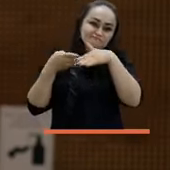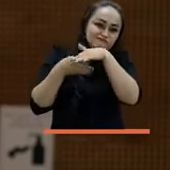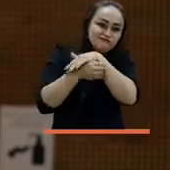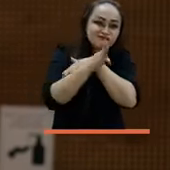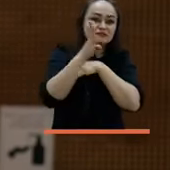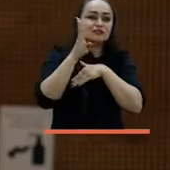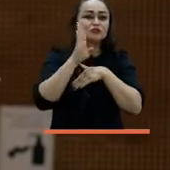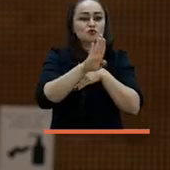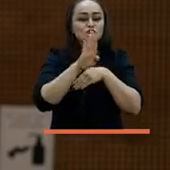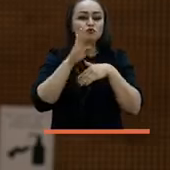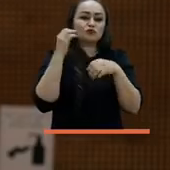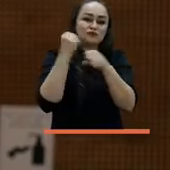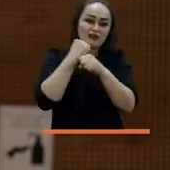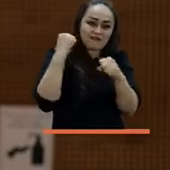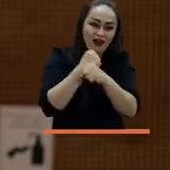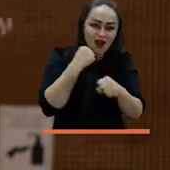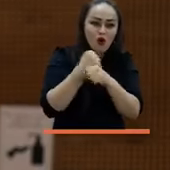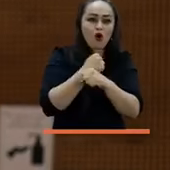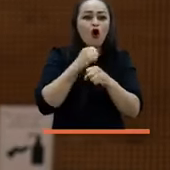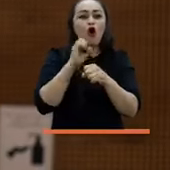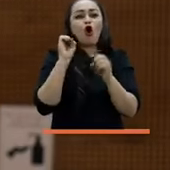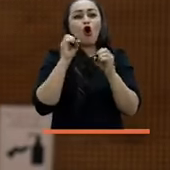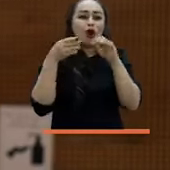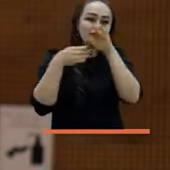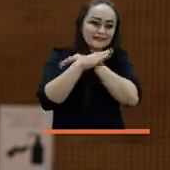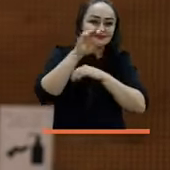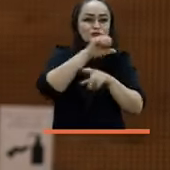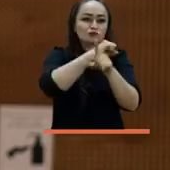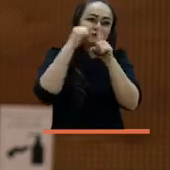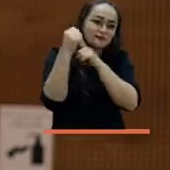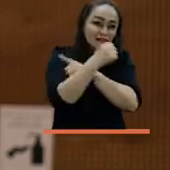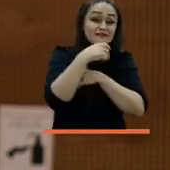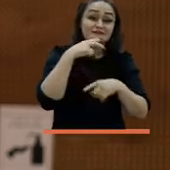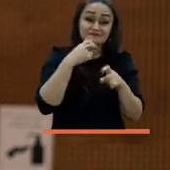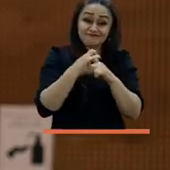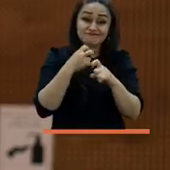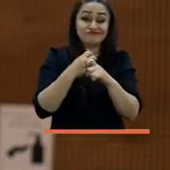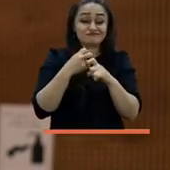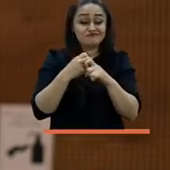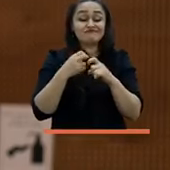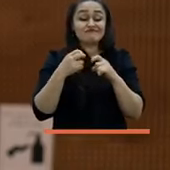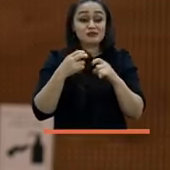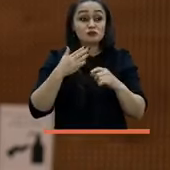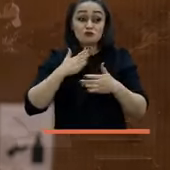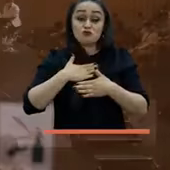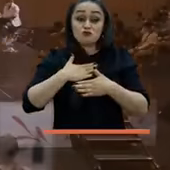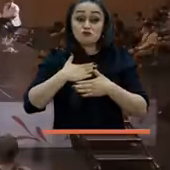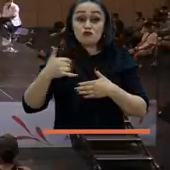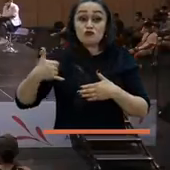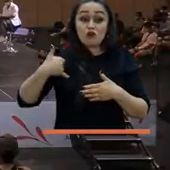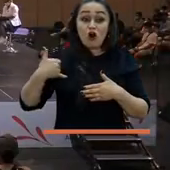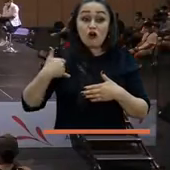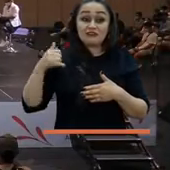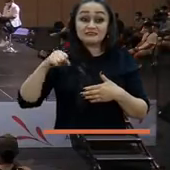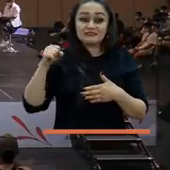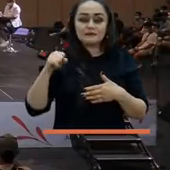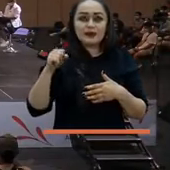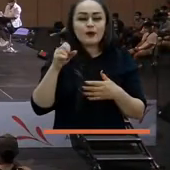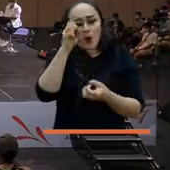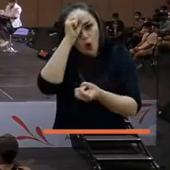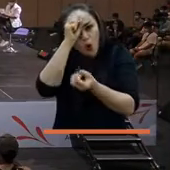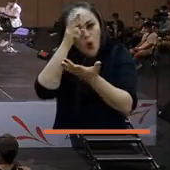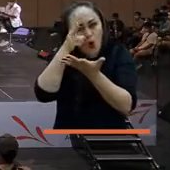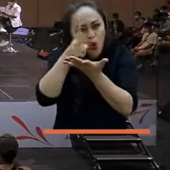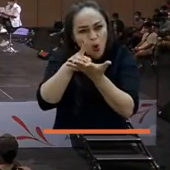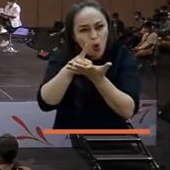laborales oa escenarios sociales ahora pensemos que somos jóvenes con una situación diversa o con